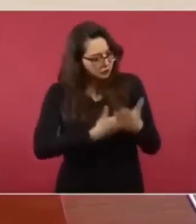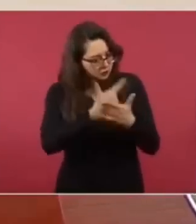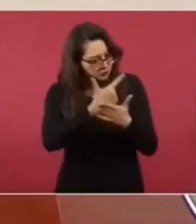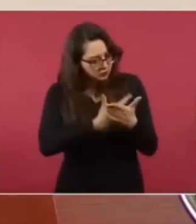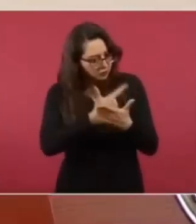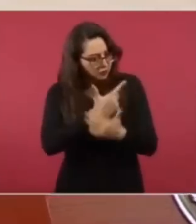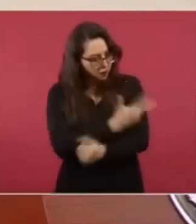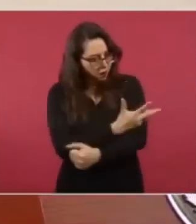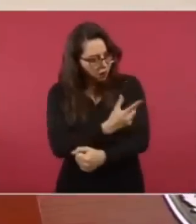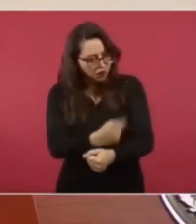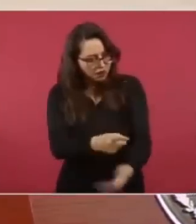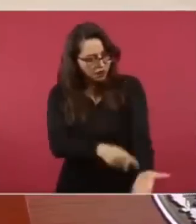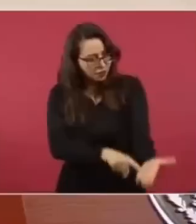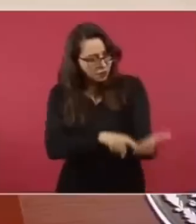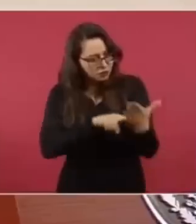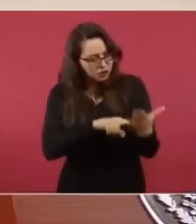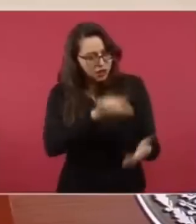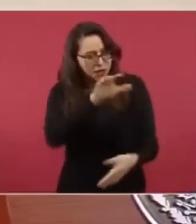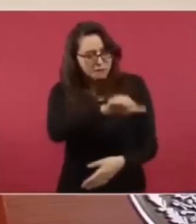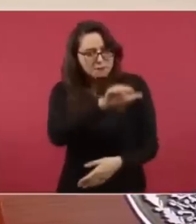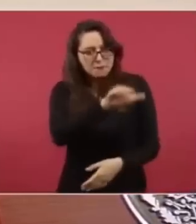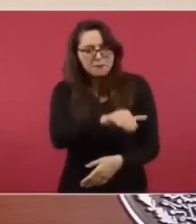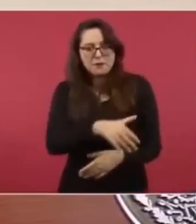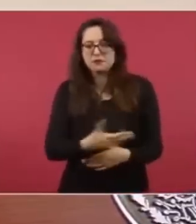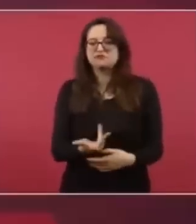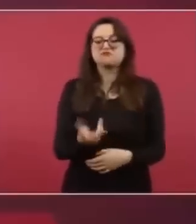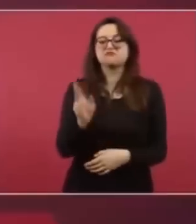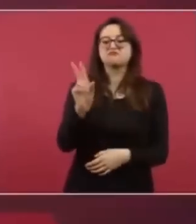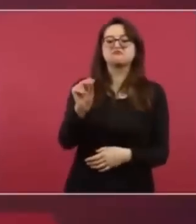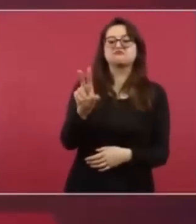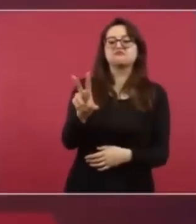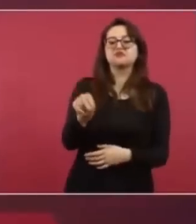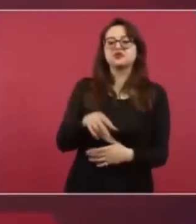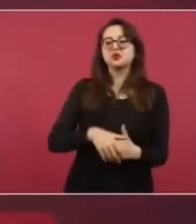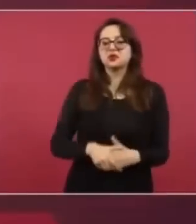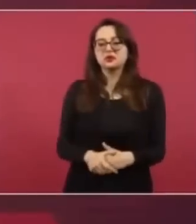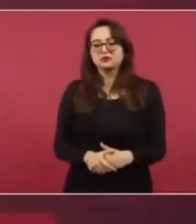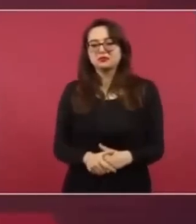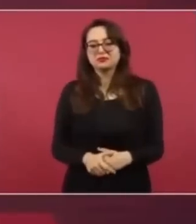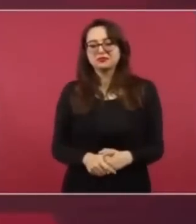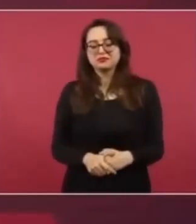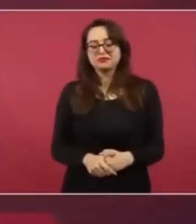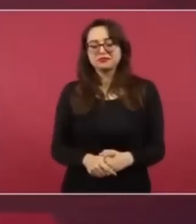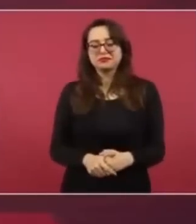se revisó el patrimonio